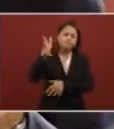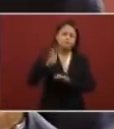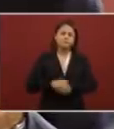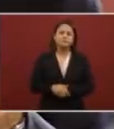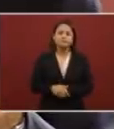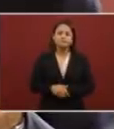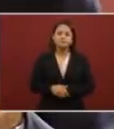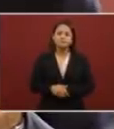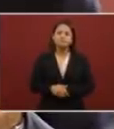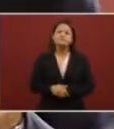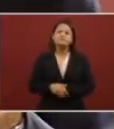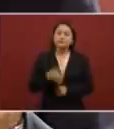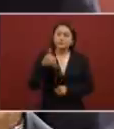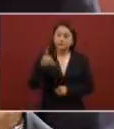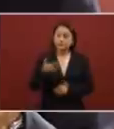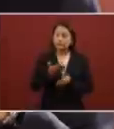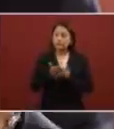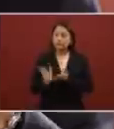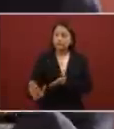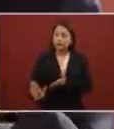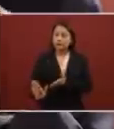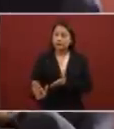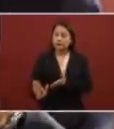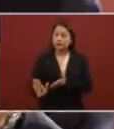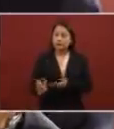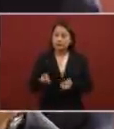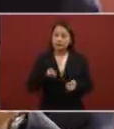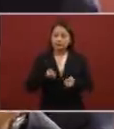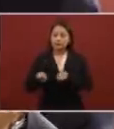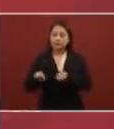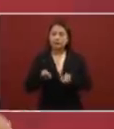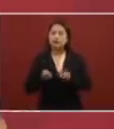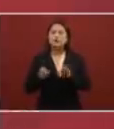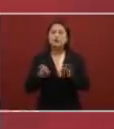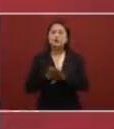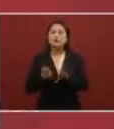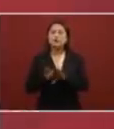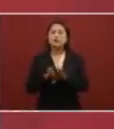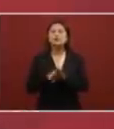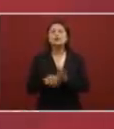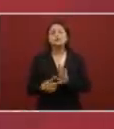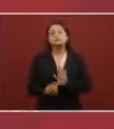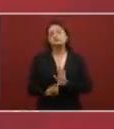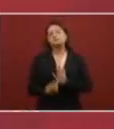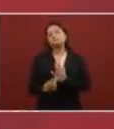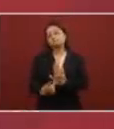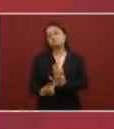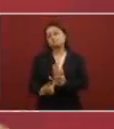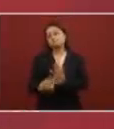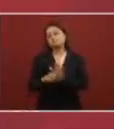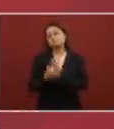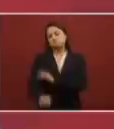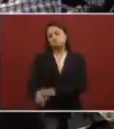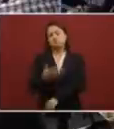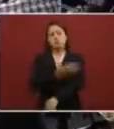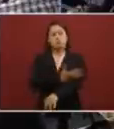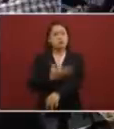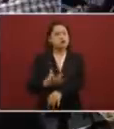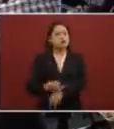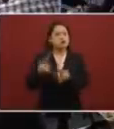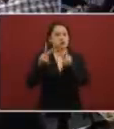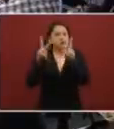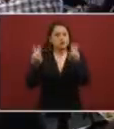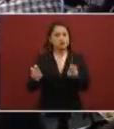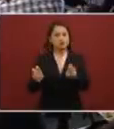gobernar con el ejemplo, es decir, de honestidad, eso sí. Si me puede dar su opinión. Que